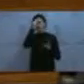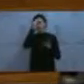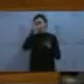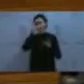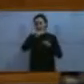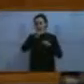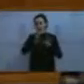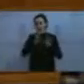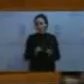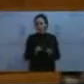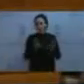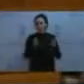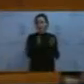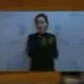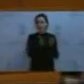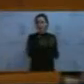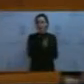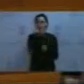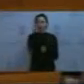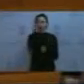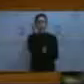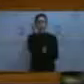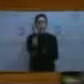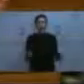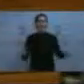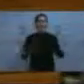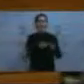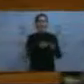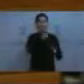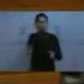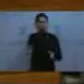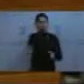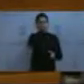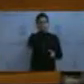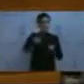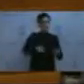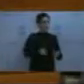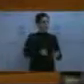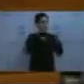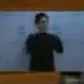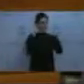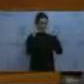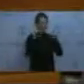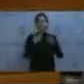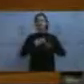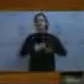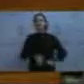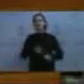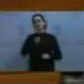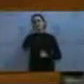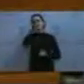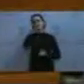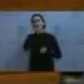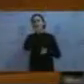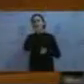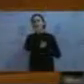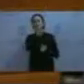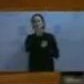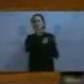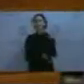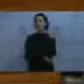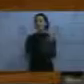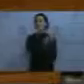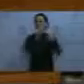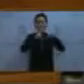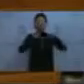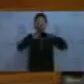mayoría de sus compañeros de partido. Y si no, basta ver las declaraciones del Gobierno socialista asturiano a lo largo de los últimos 20